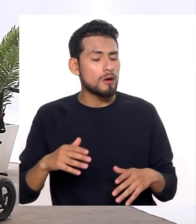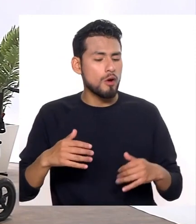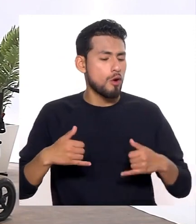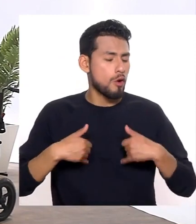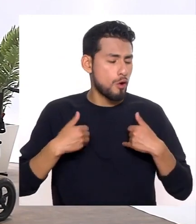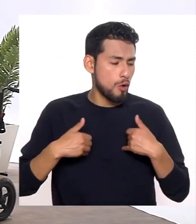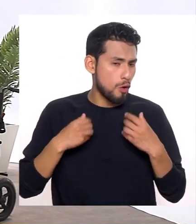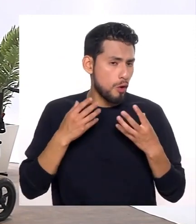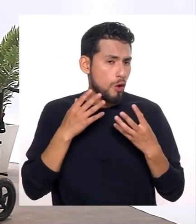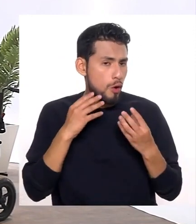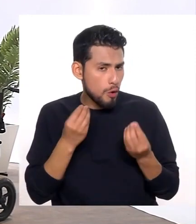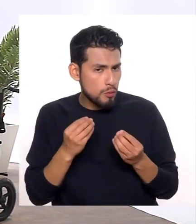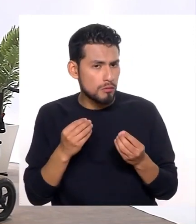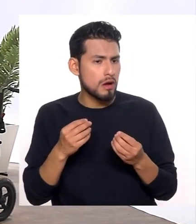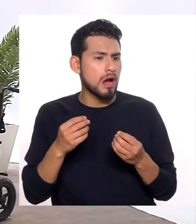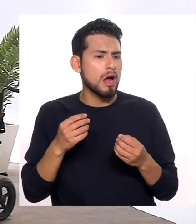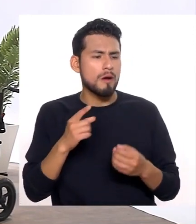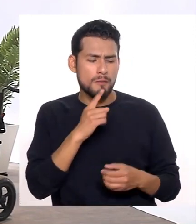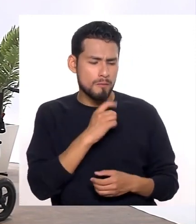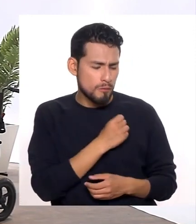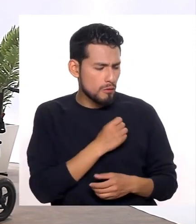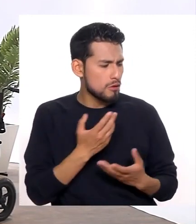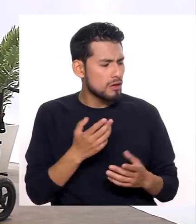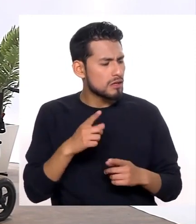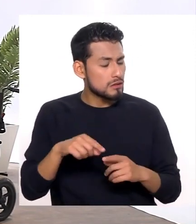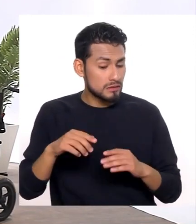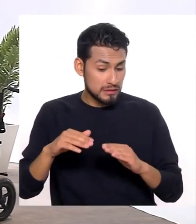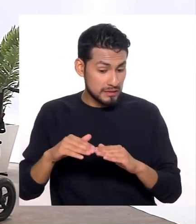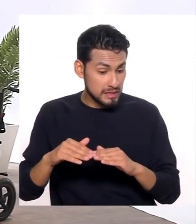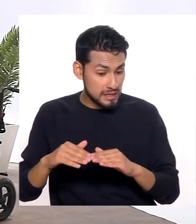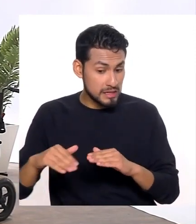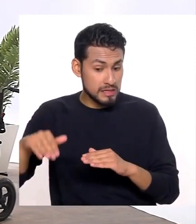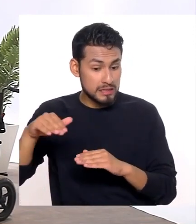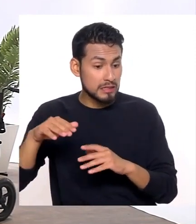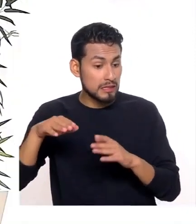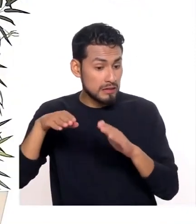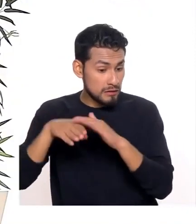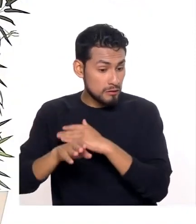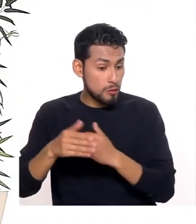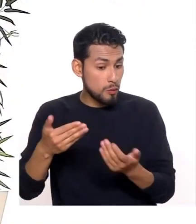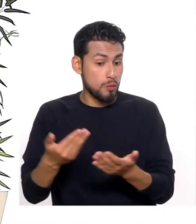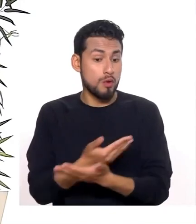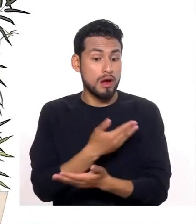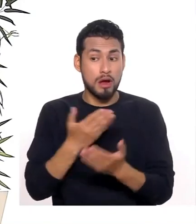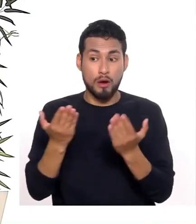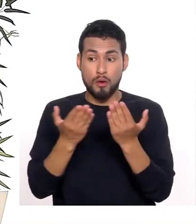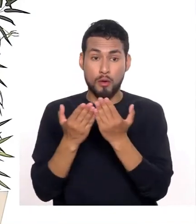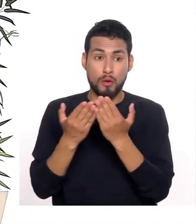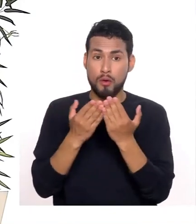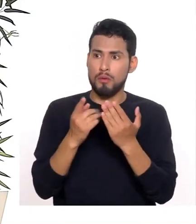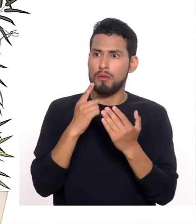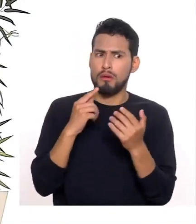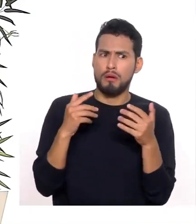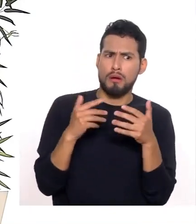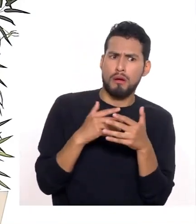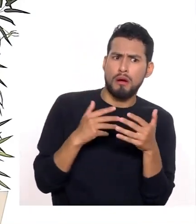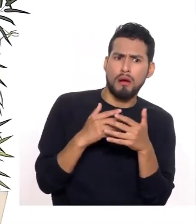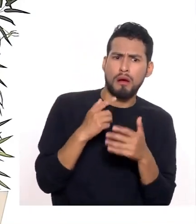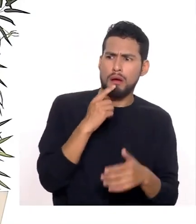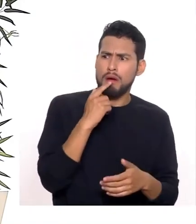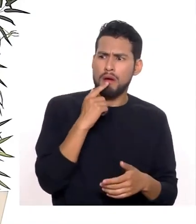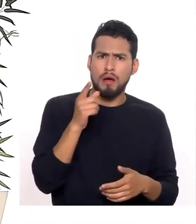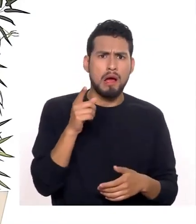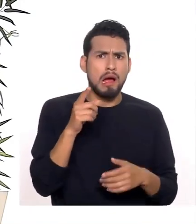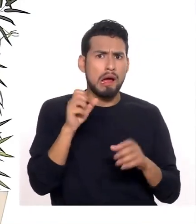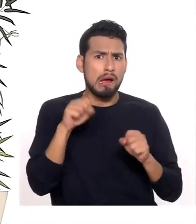jóvenes, ¿no?, ya del nivel secundaria, al ingresar a una nueva institución, llegan con temores. ¿Me